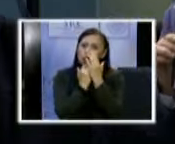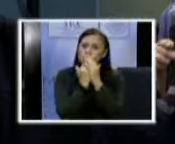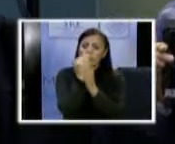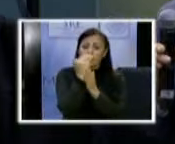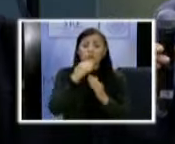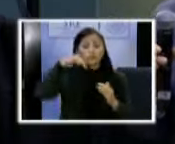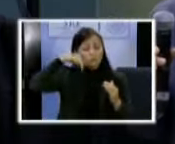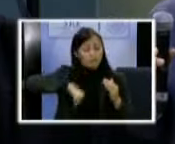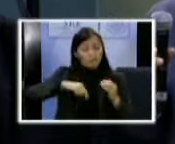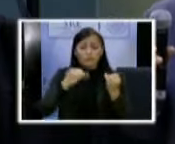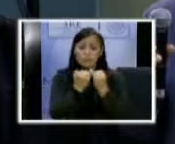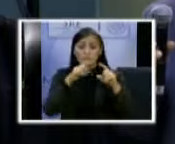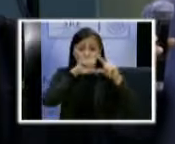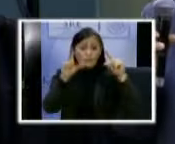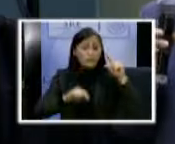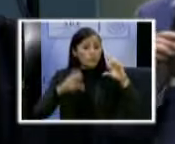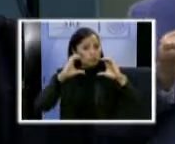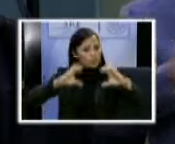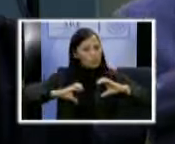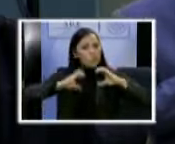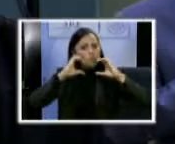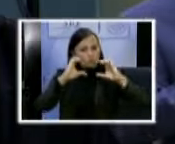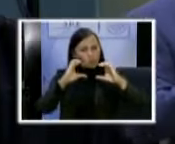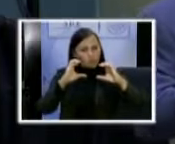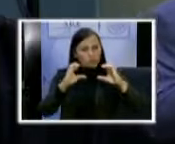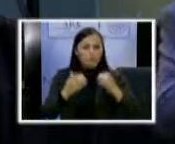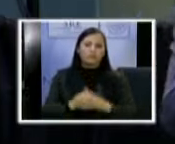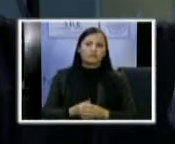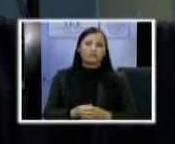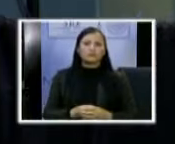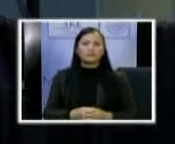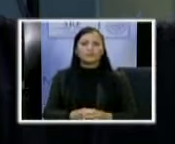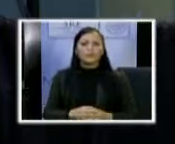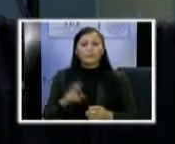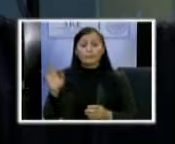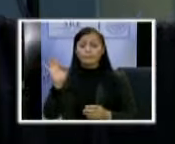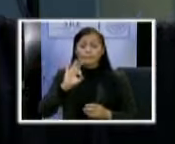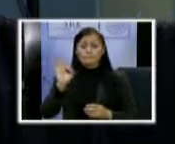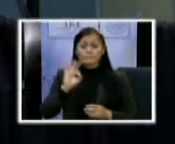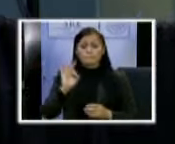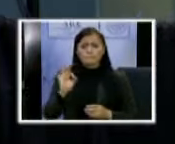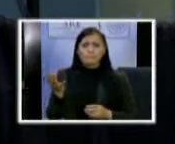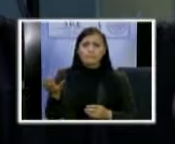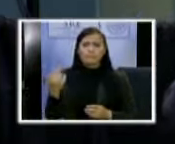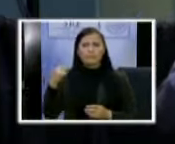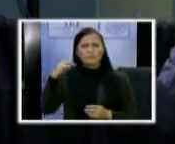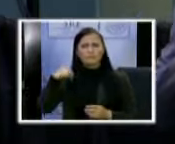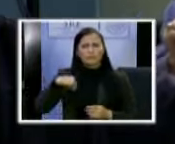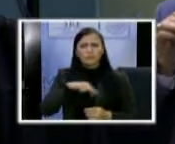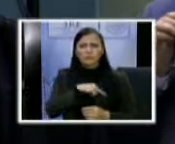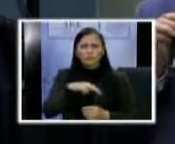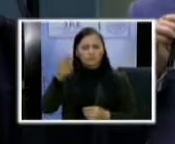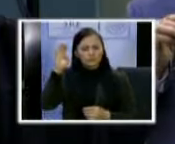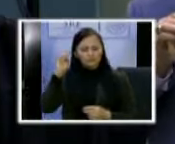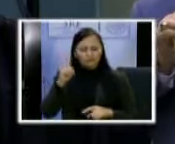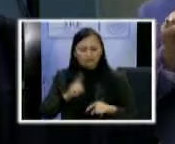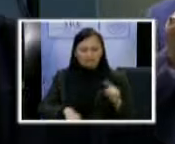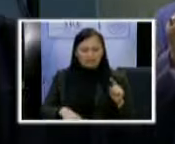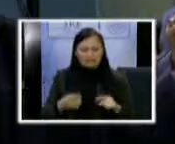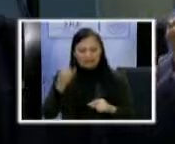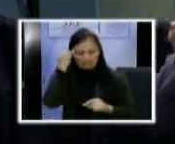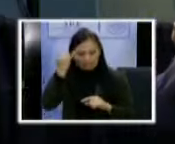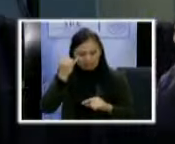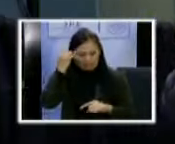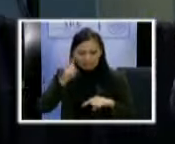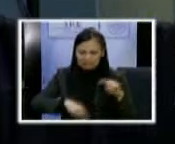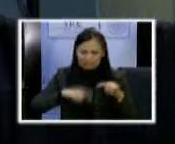cuidar mucho esas situaciones, independientemente, ¿verdad?, y quitarnos precisamente a veces de ciertas